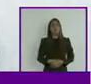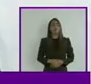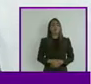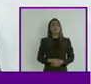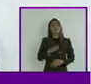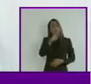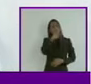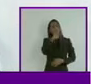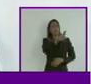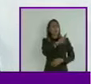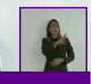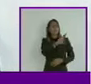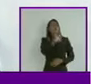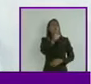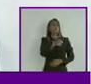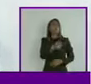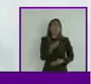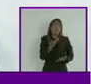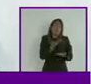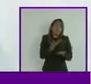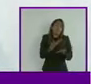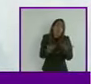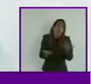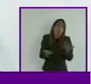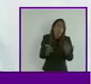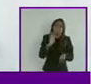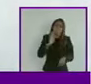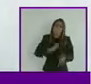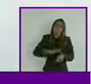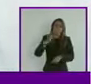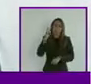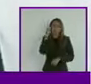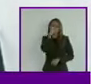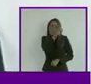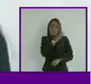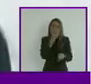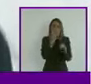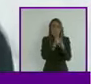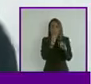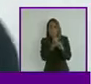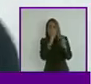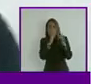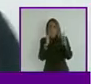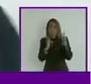que ciertamente hoy en día es más difícil no exponer a los jóvenes a este tipo de